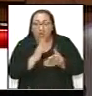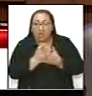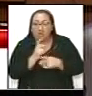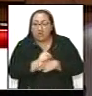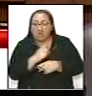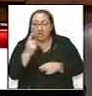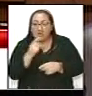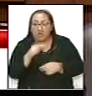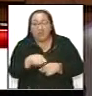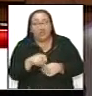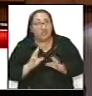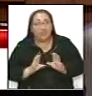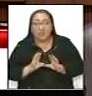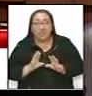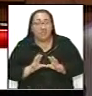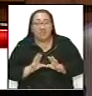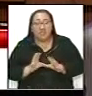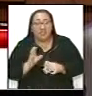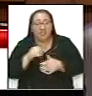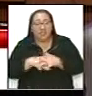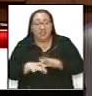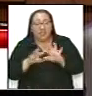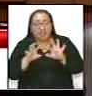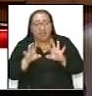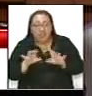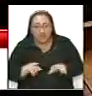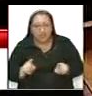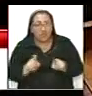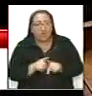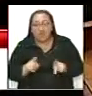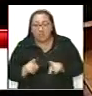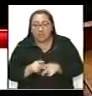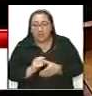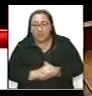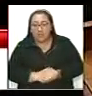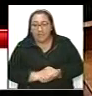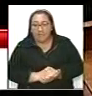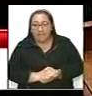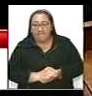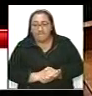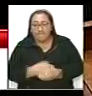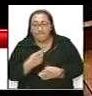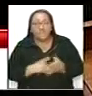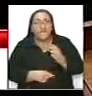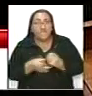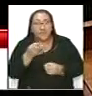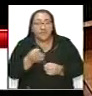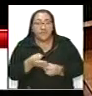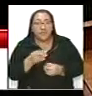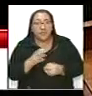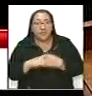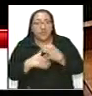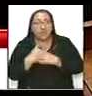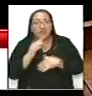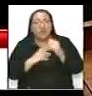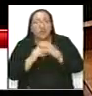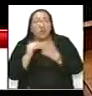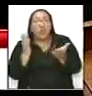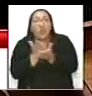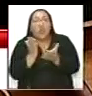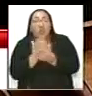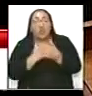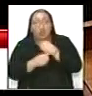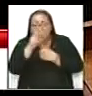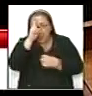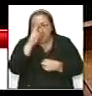no solamente es ese, el contenido de los textos, sino también la realidad de la infraestructura educativa en nuestro